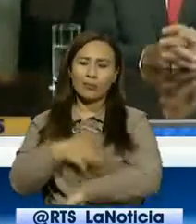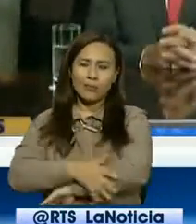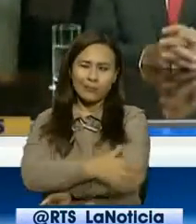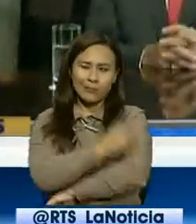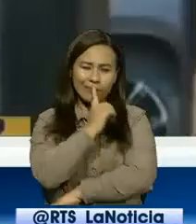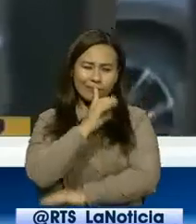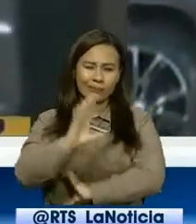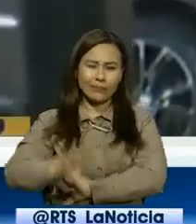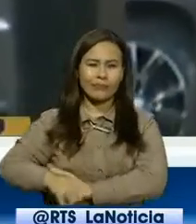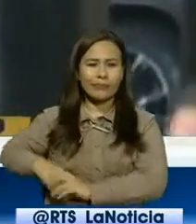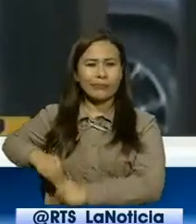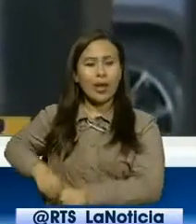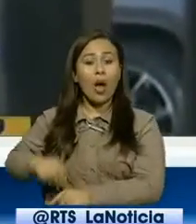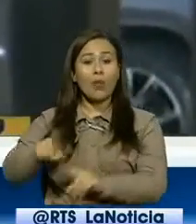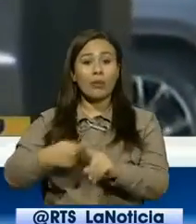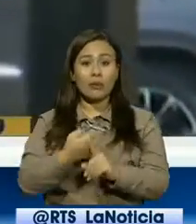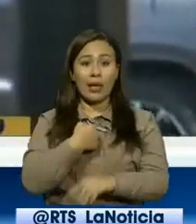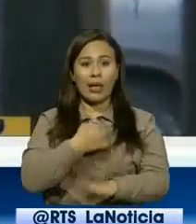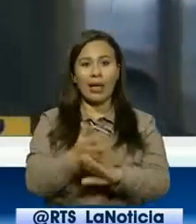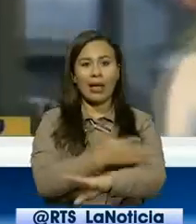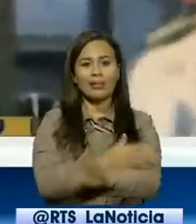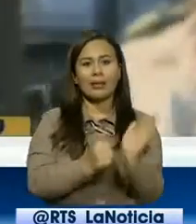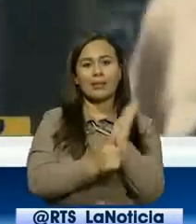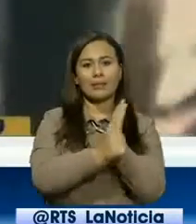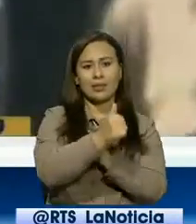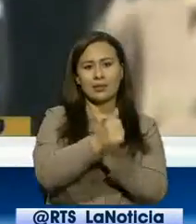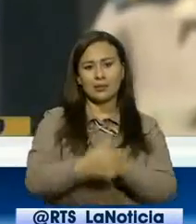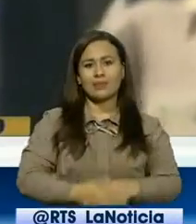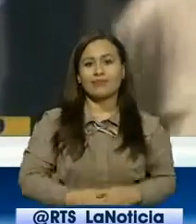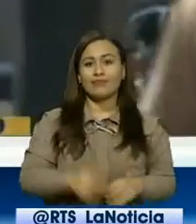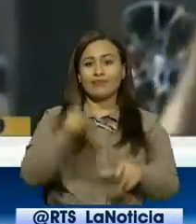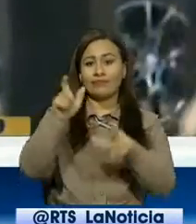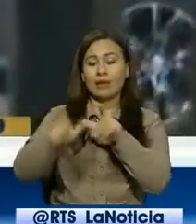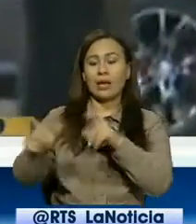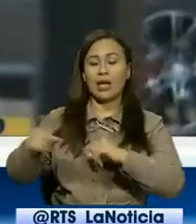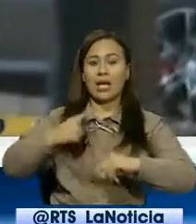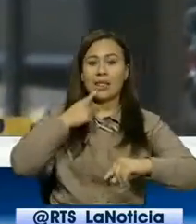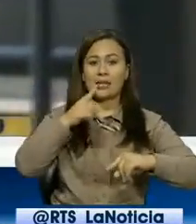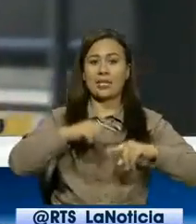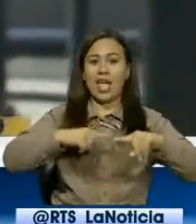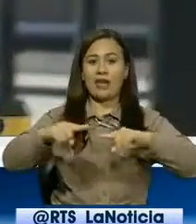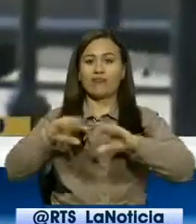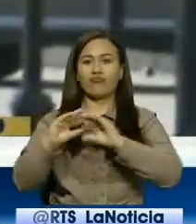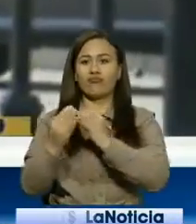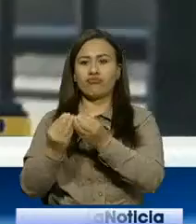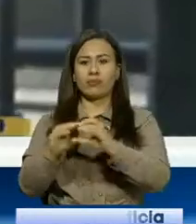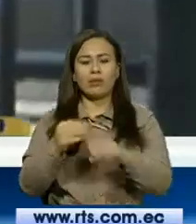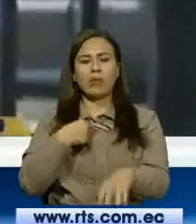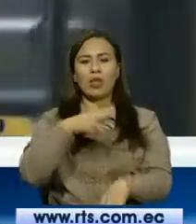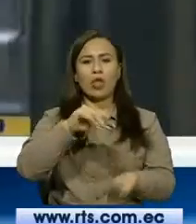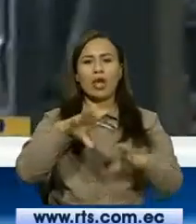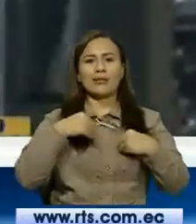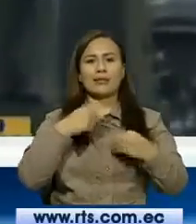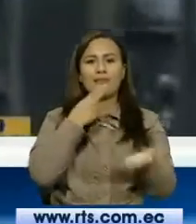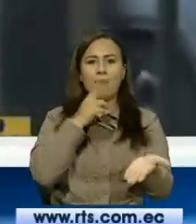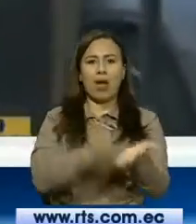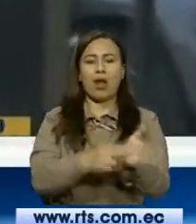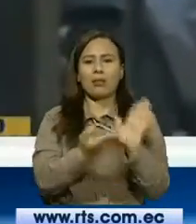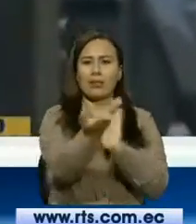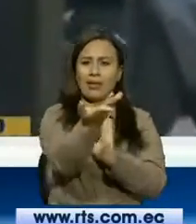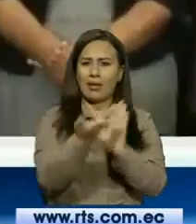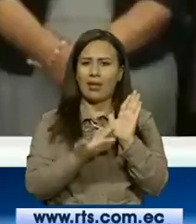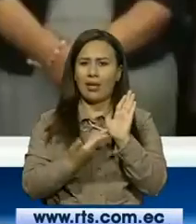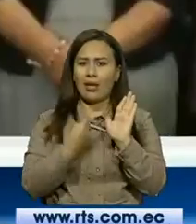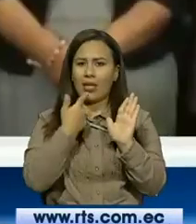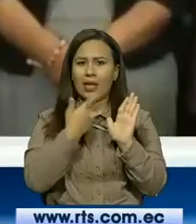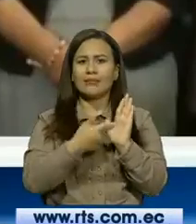era ministro. El titular del Congreso dijo que los jefes de las bancadas rechazaron los términos de la carta de Kuczynski, quien manifestó que